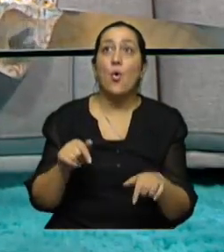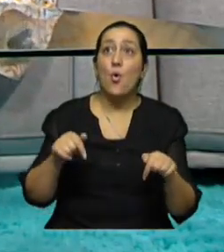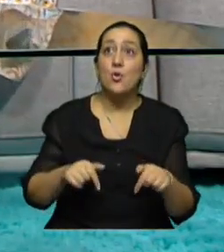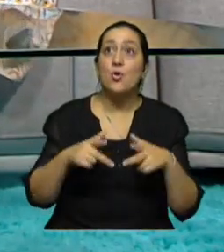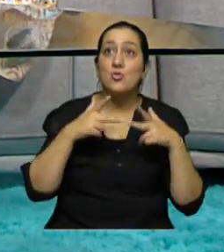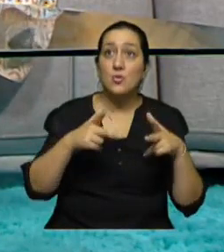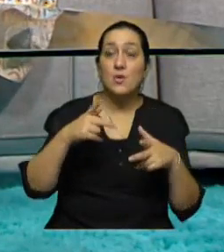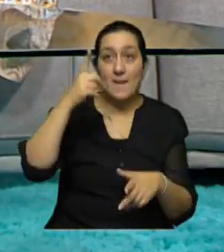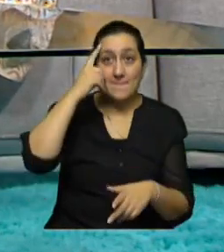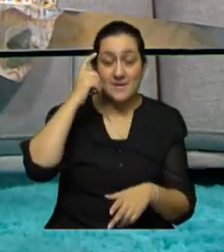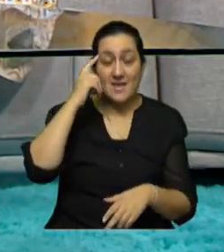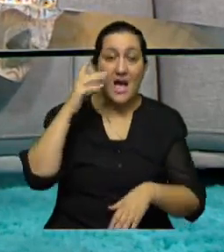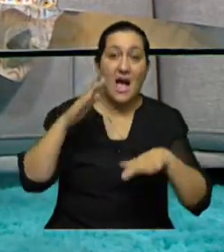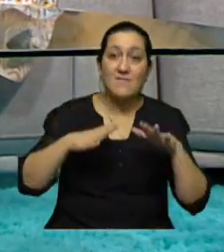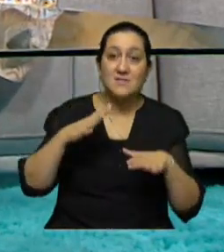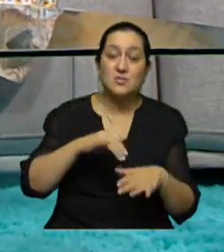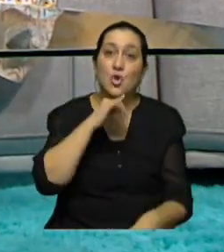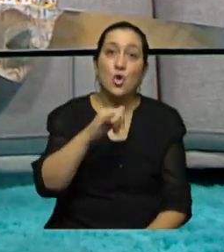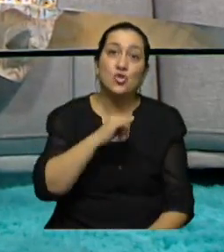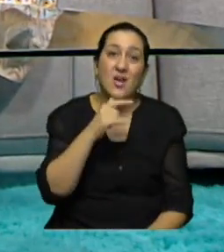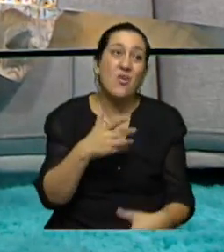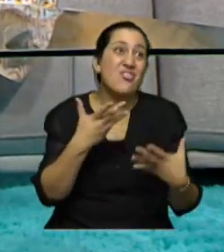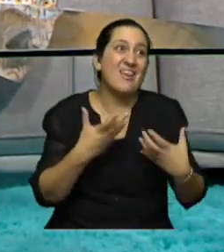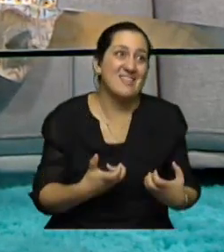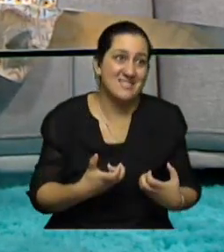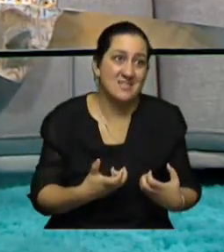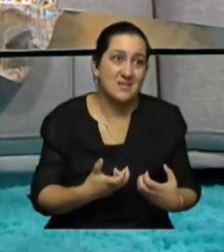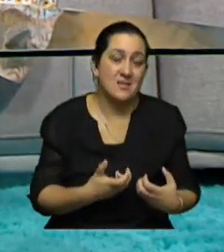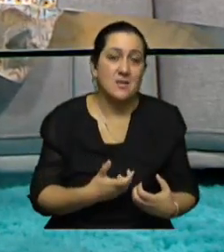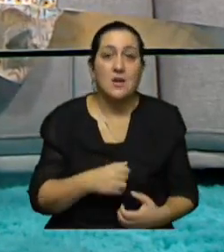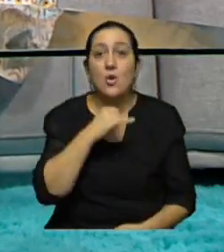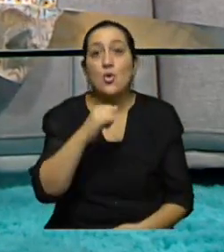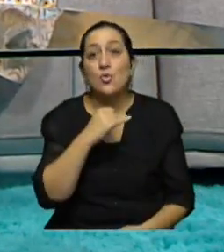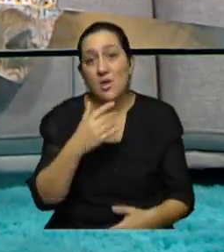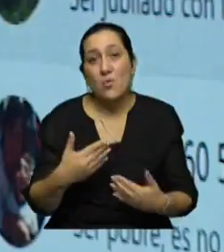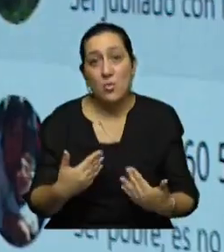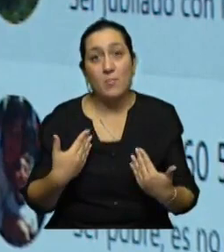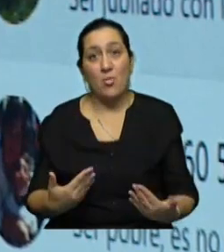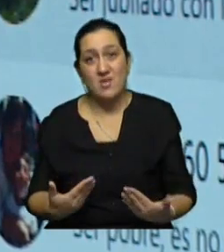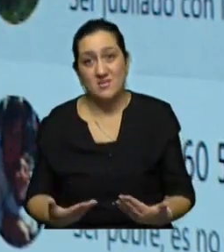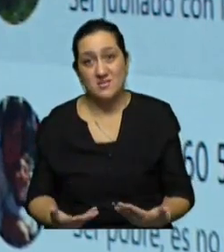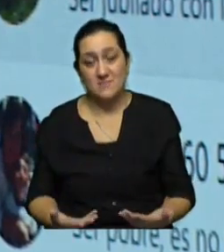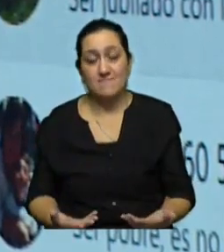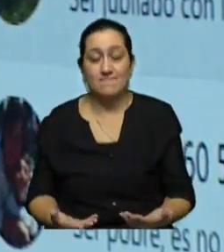MBD Noticias, a veces no lo contás cuando querés, lo contás cuando podés. No podés. Exacto. Es terrible.